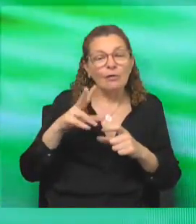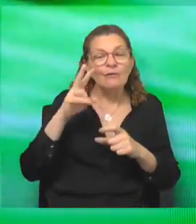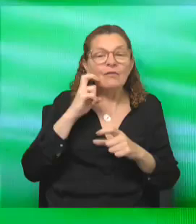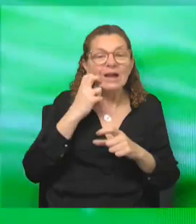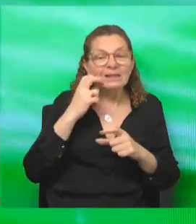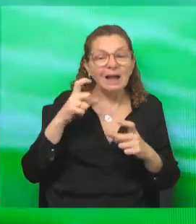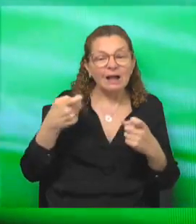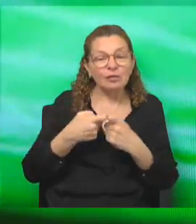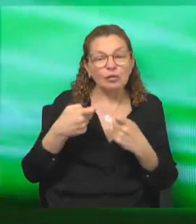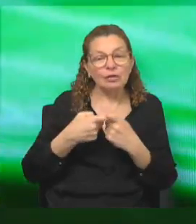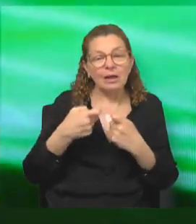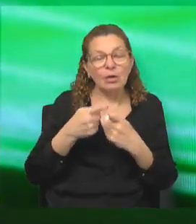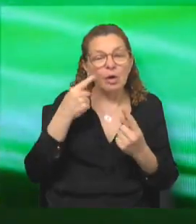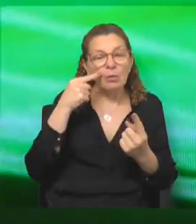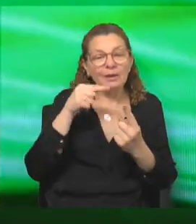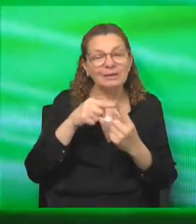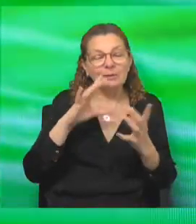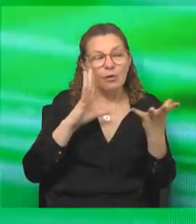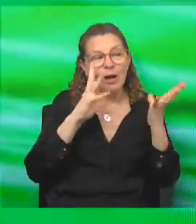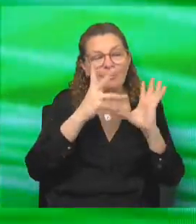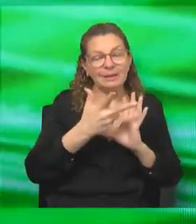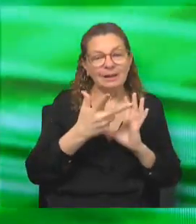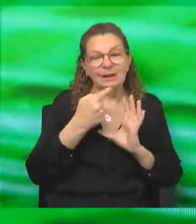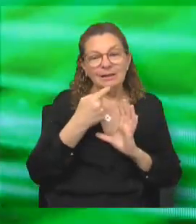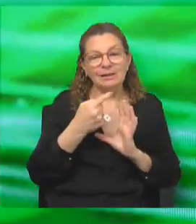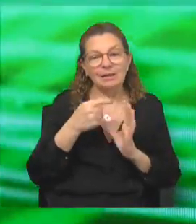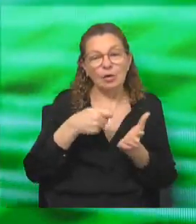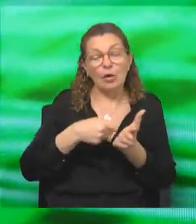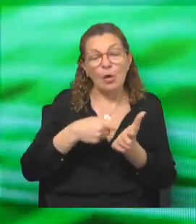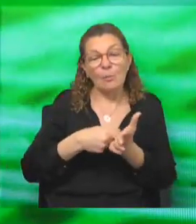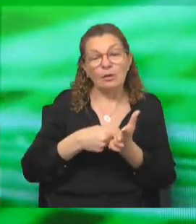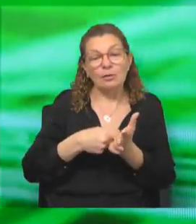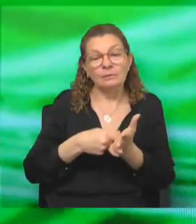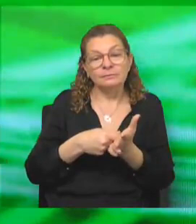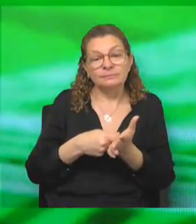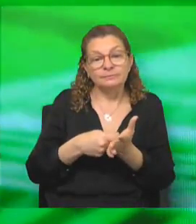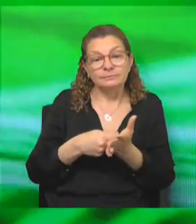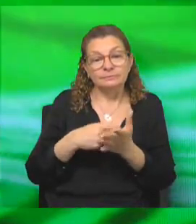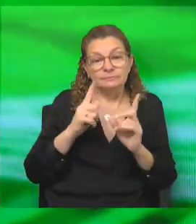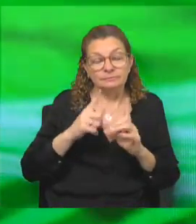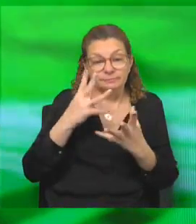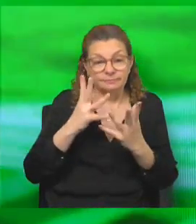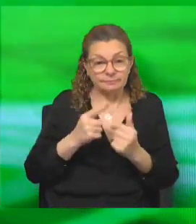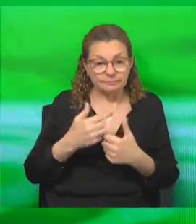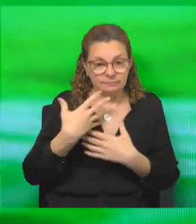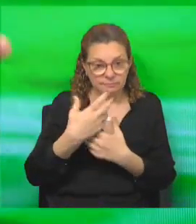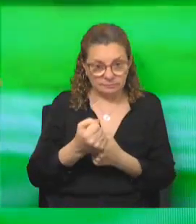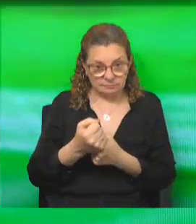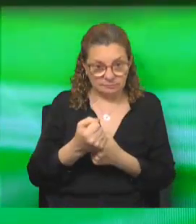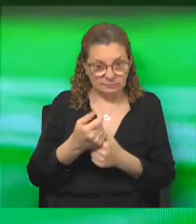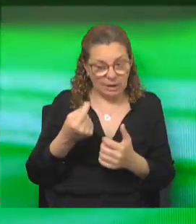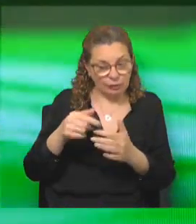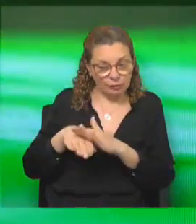asociado a objetivos ambientales la persona que compra el bono verde está de alguna manera contribuyendo con sus